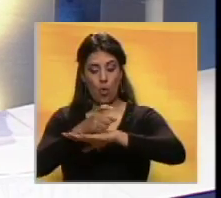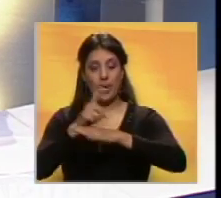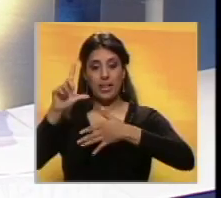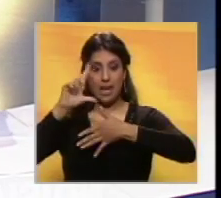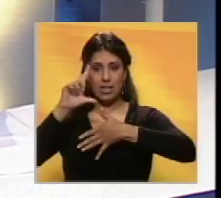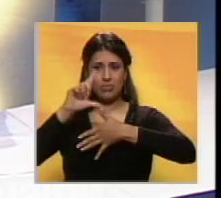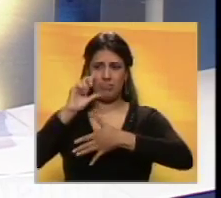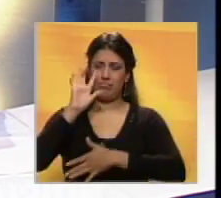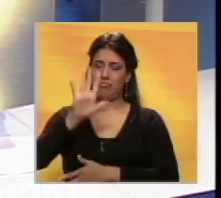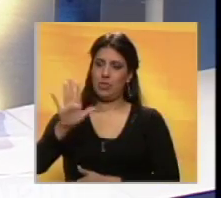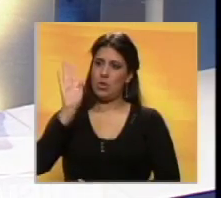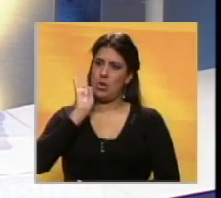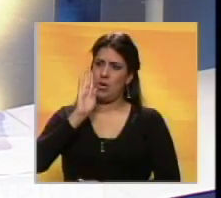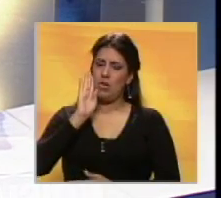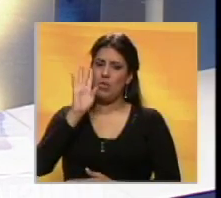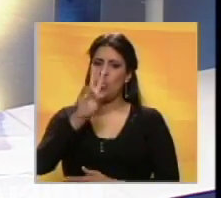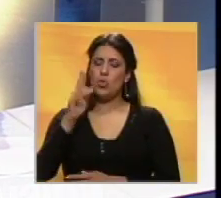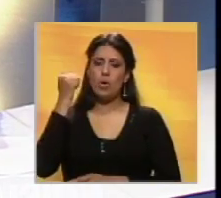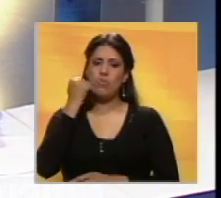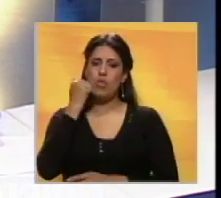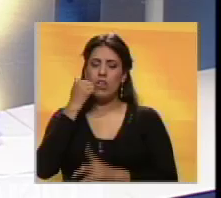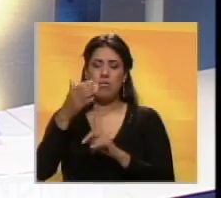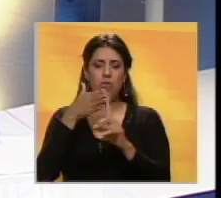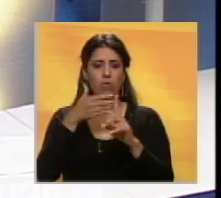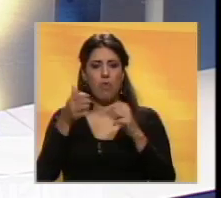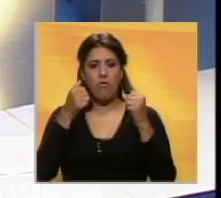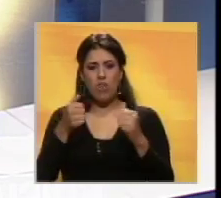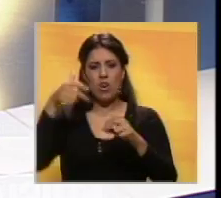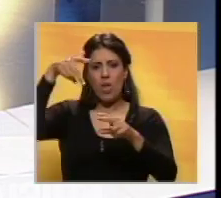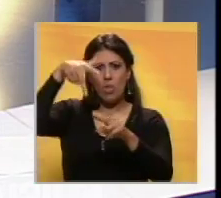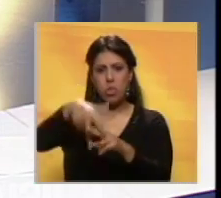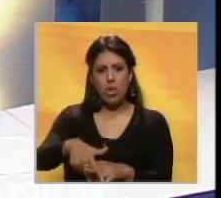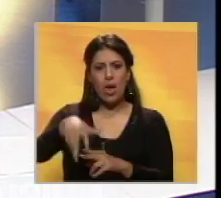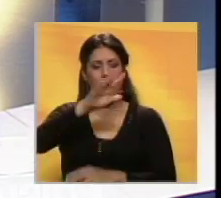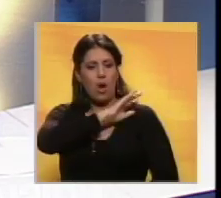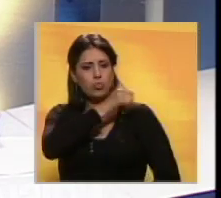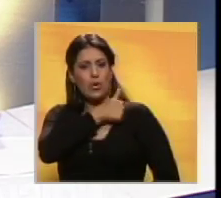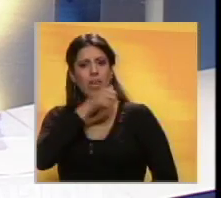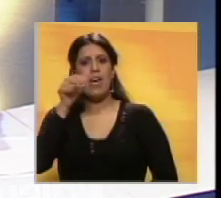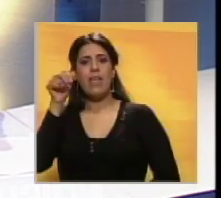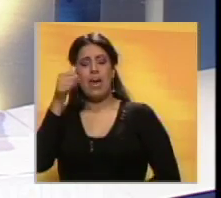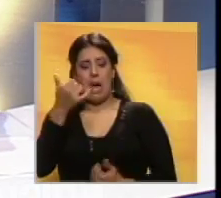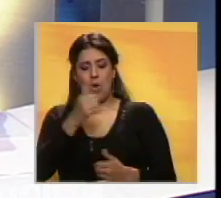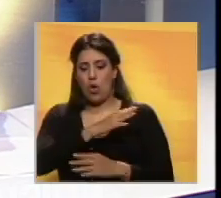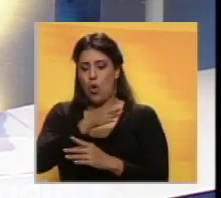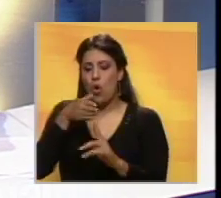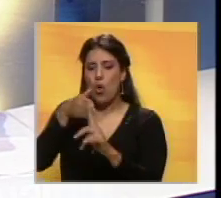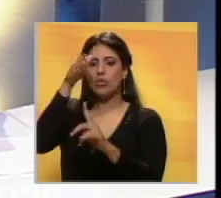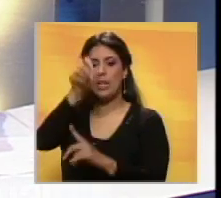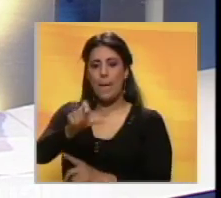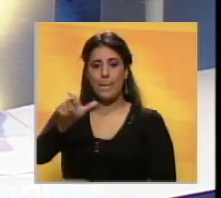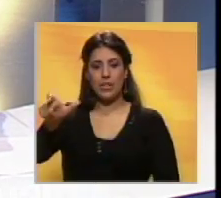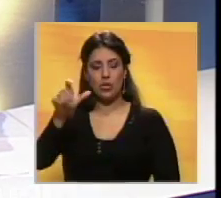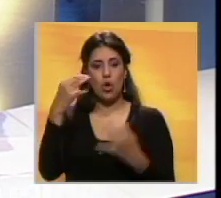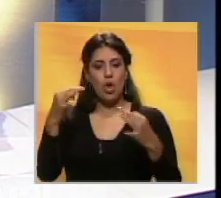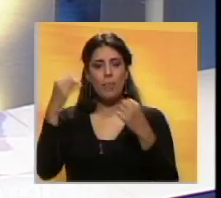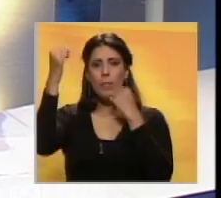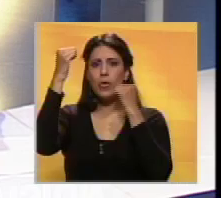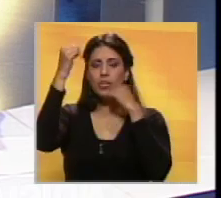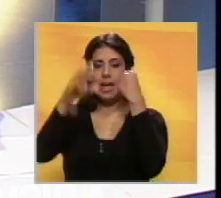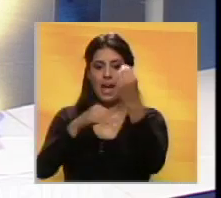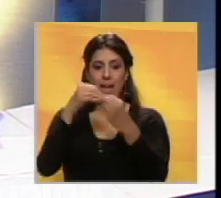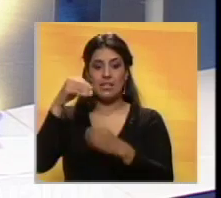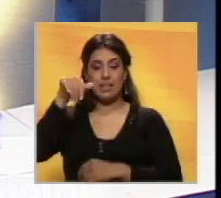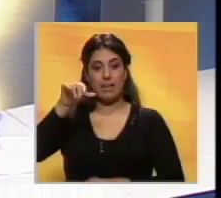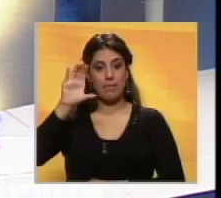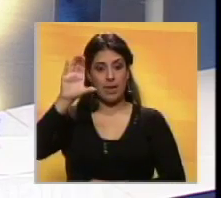Latina condenaron lo que consideran un uso excesivo de fuerza por parte de las autoridades venezolanas contra la población civil durante las protestas